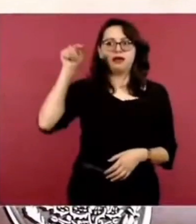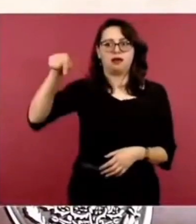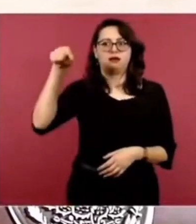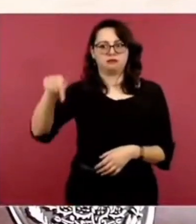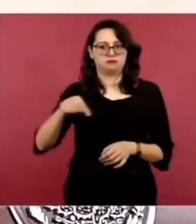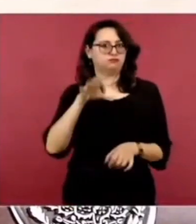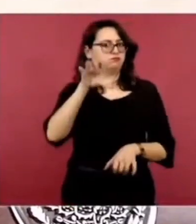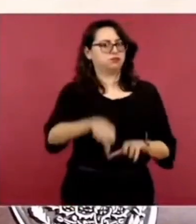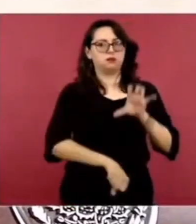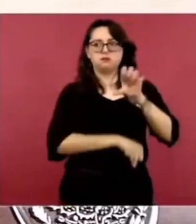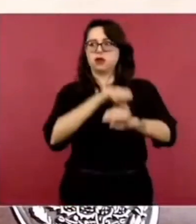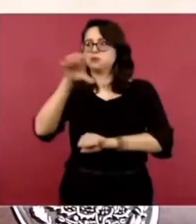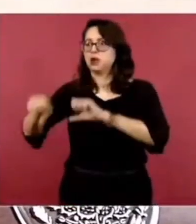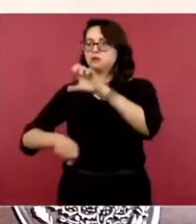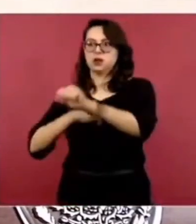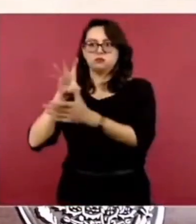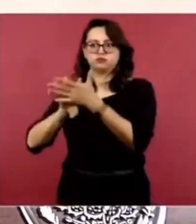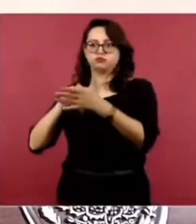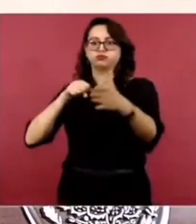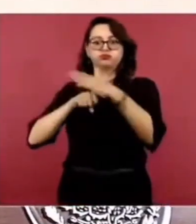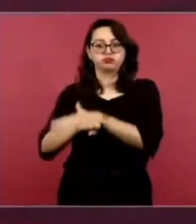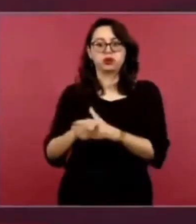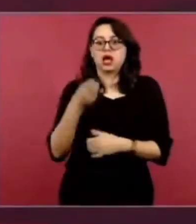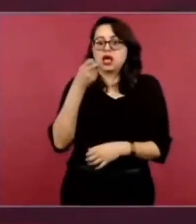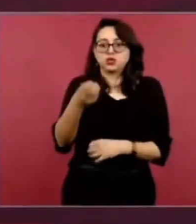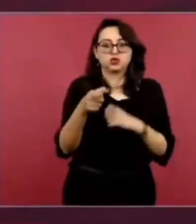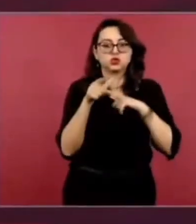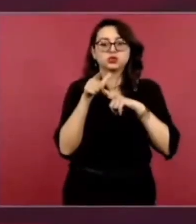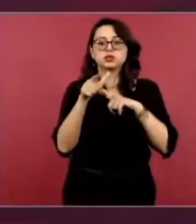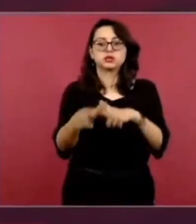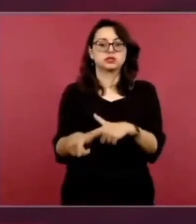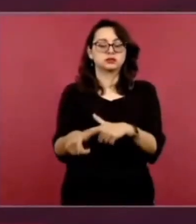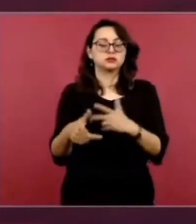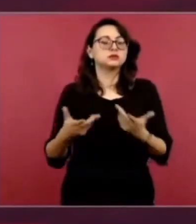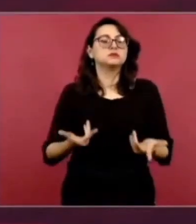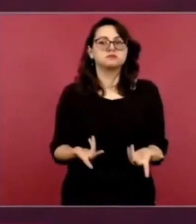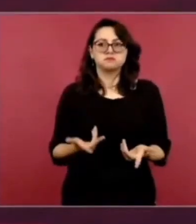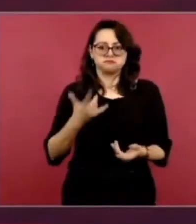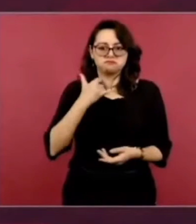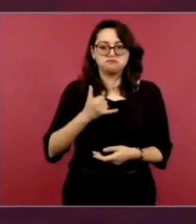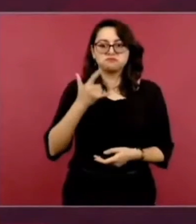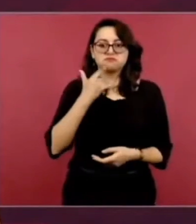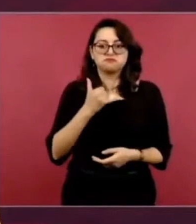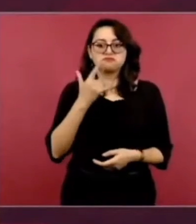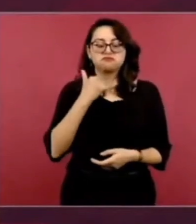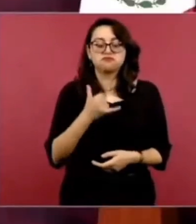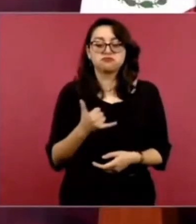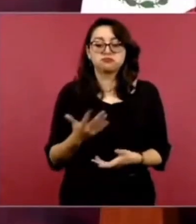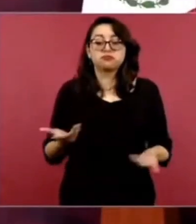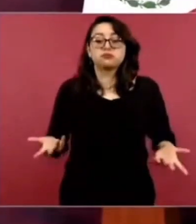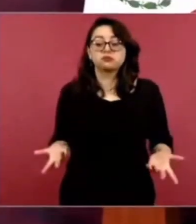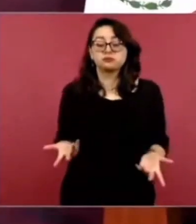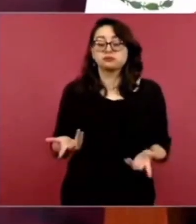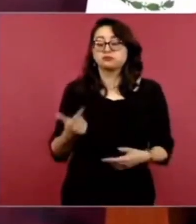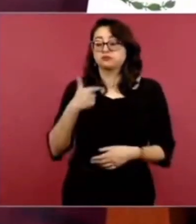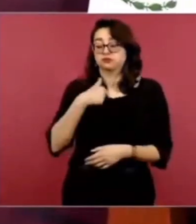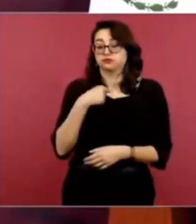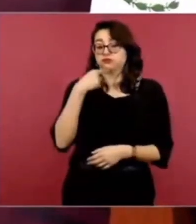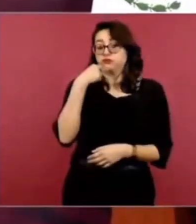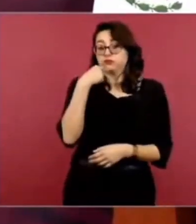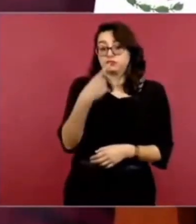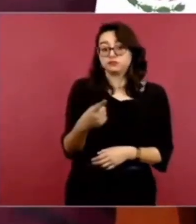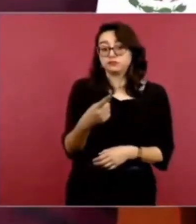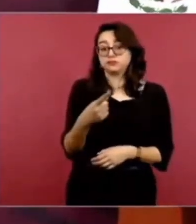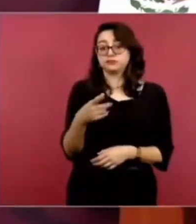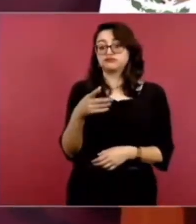y vamos a seguir así. Yo no estoy de acuerdo, desde el principio lo he sostenido, en la